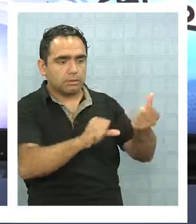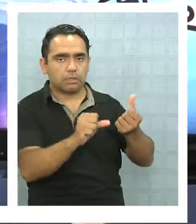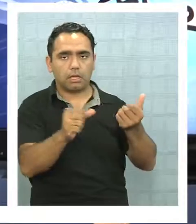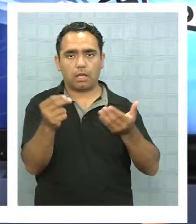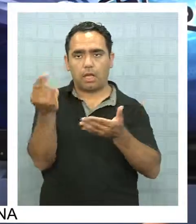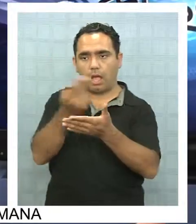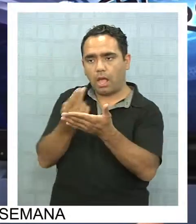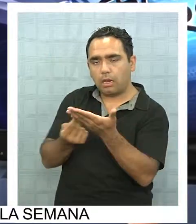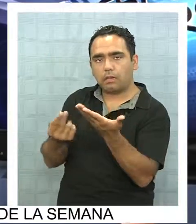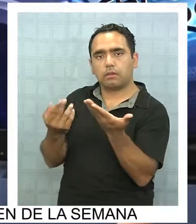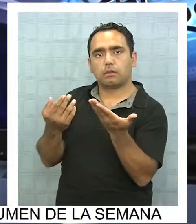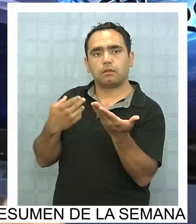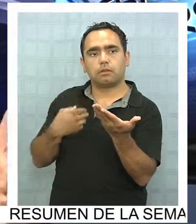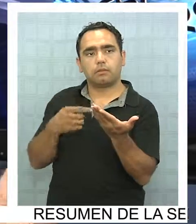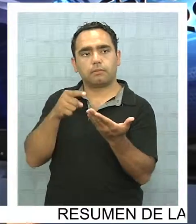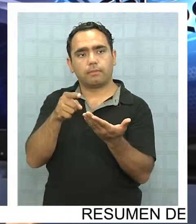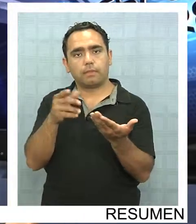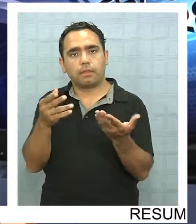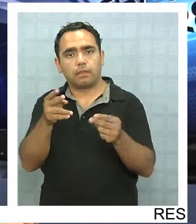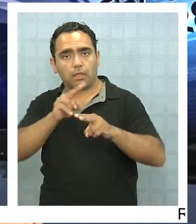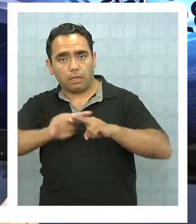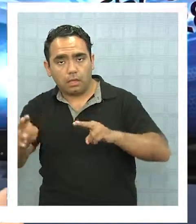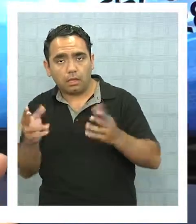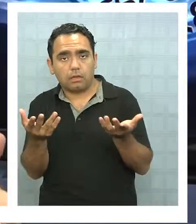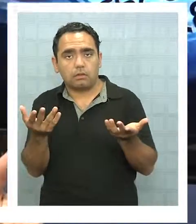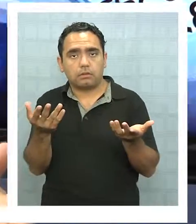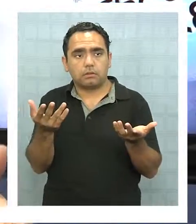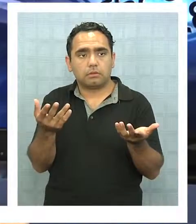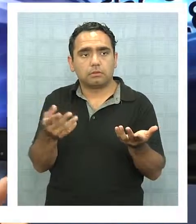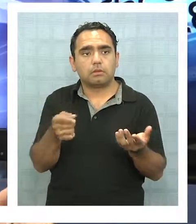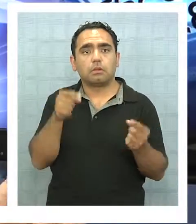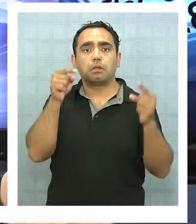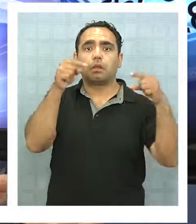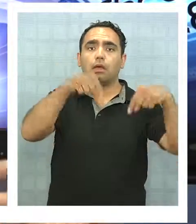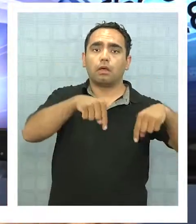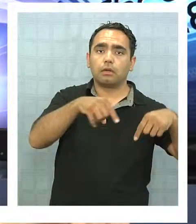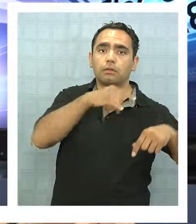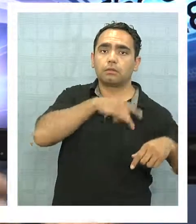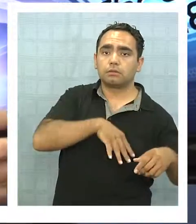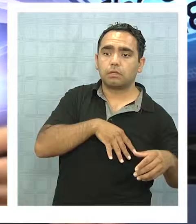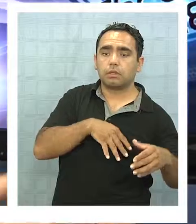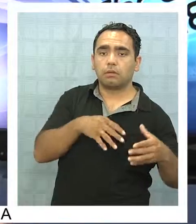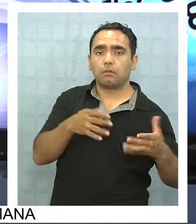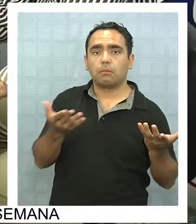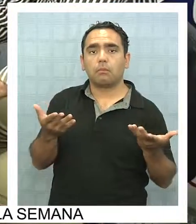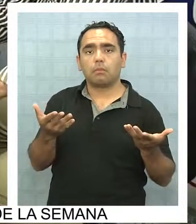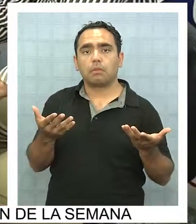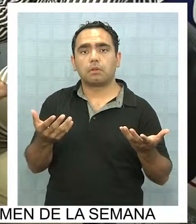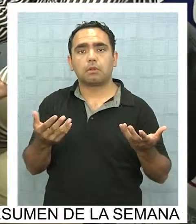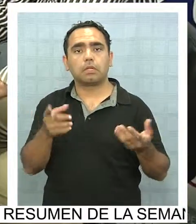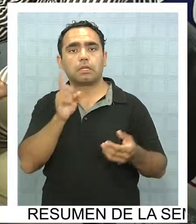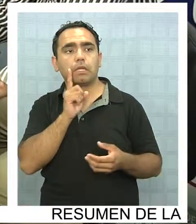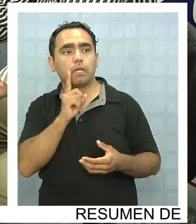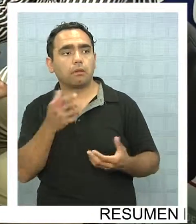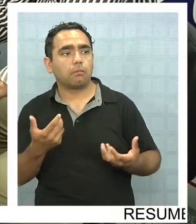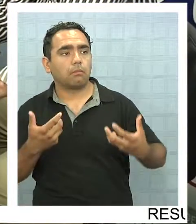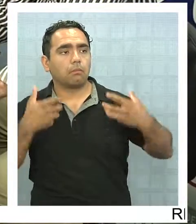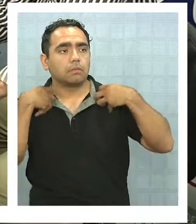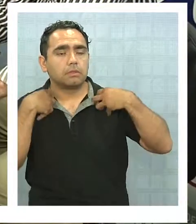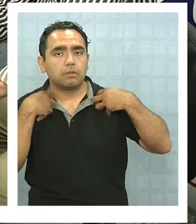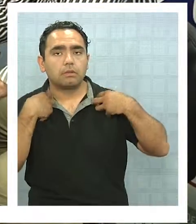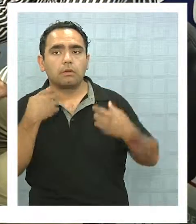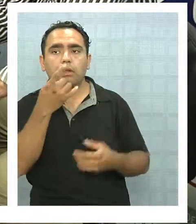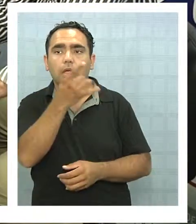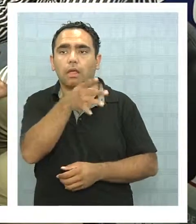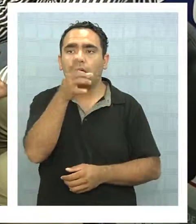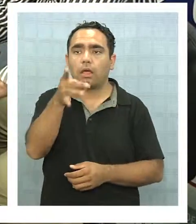en fin, todas las cosas que hacen las élites legítimas. Resulta que acá la educación se la cargan a los salarios. Y